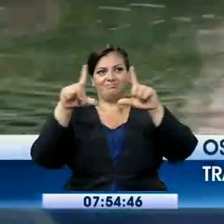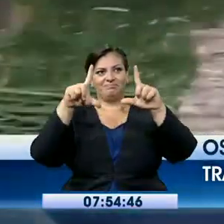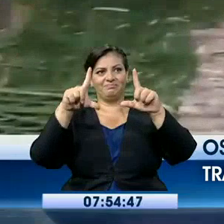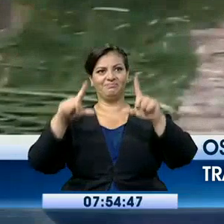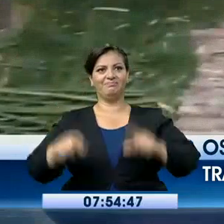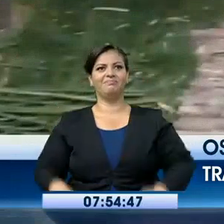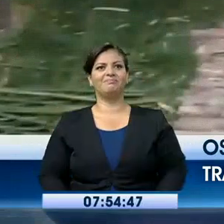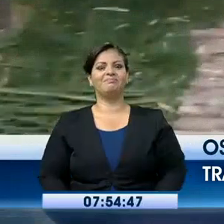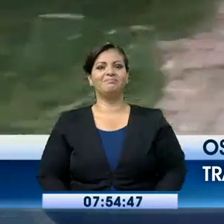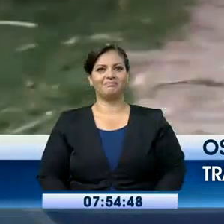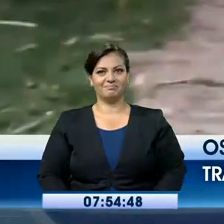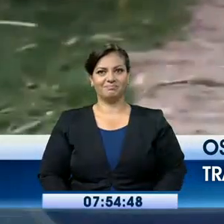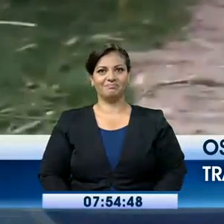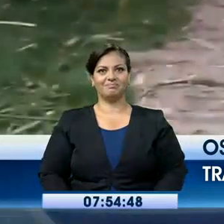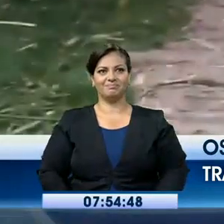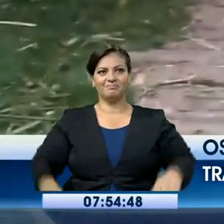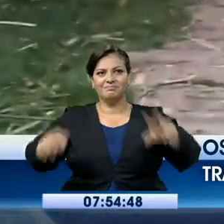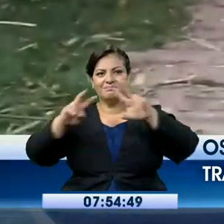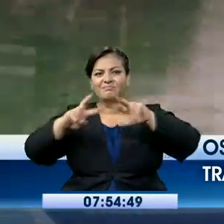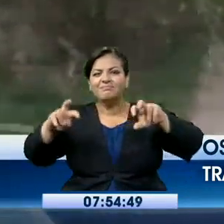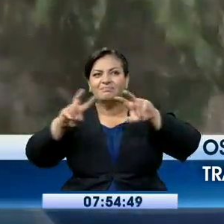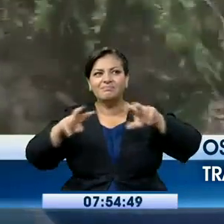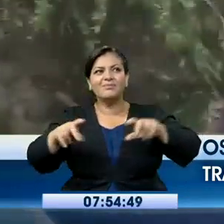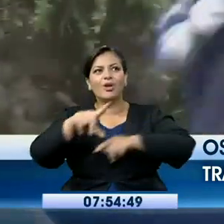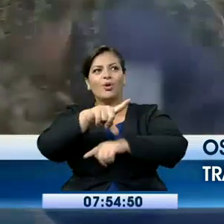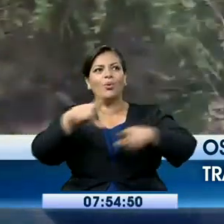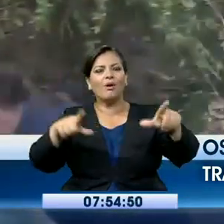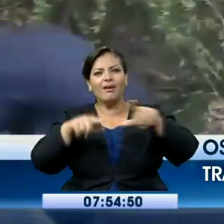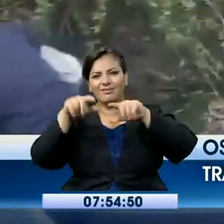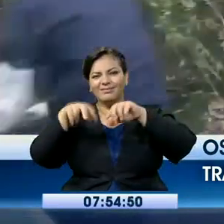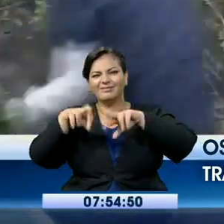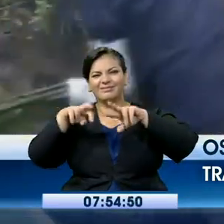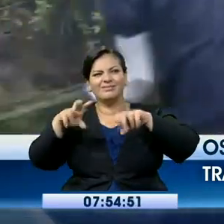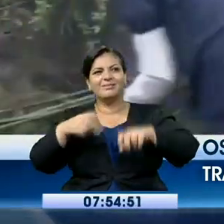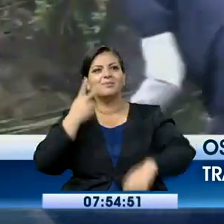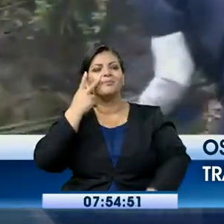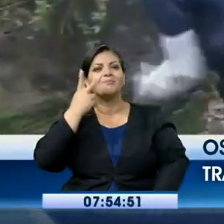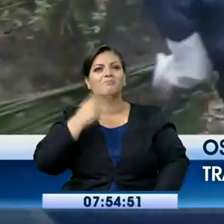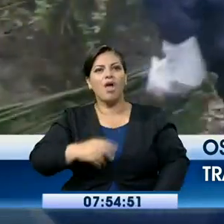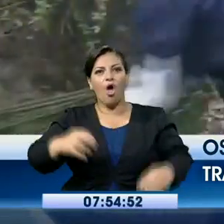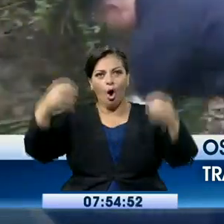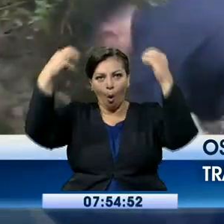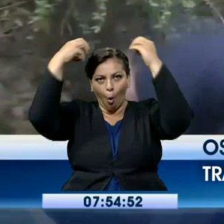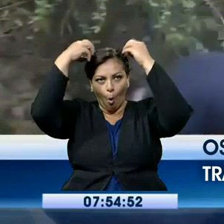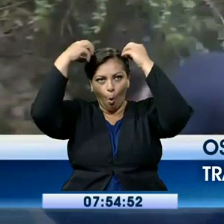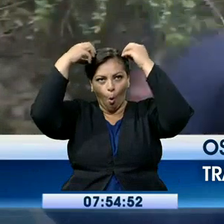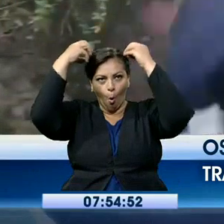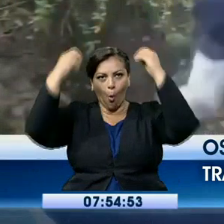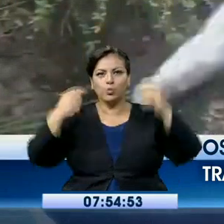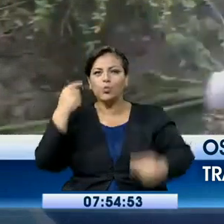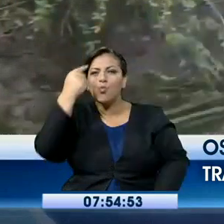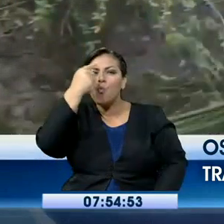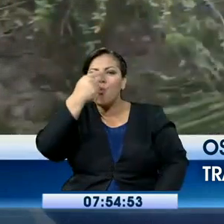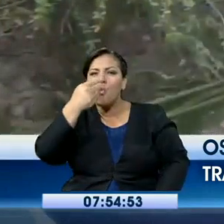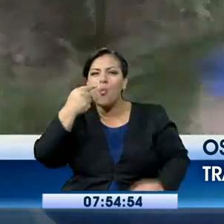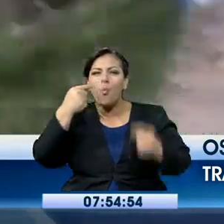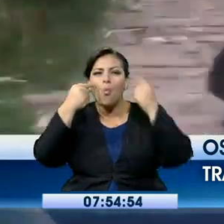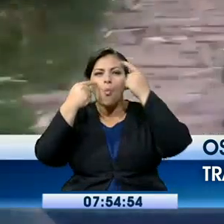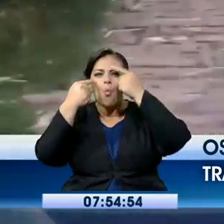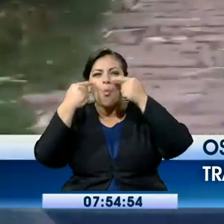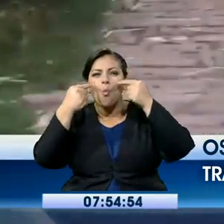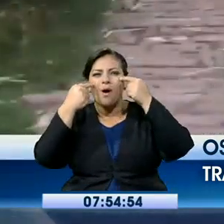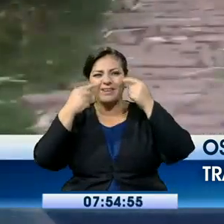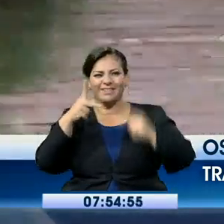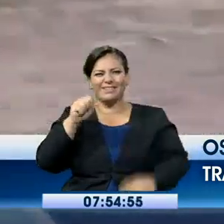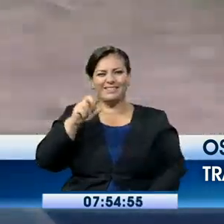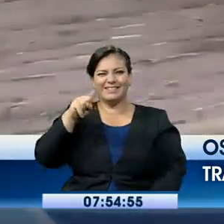base de investigaciones para la cría de pandas gigantes en la localidad de Chengdu. En ellas se puede observar el